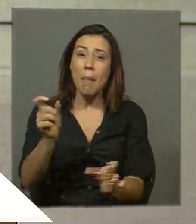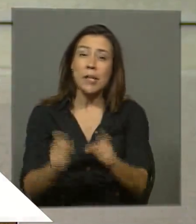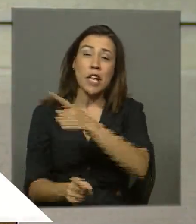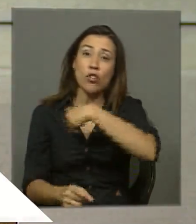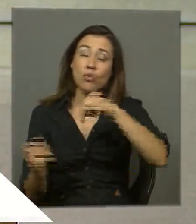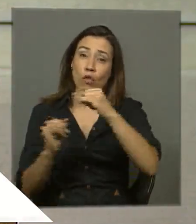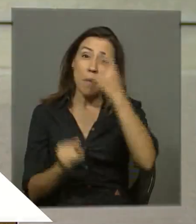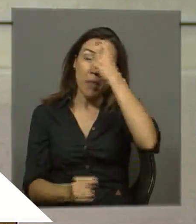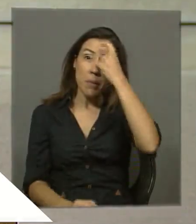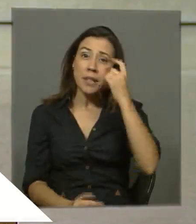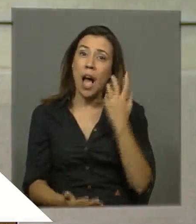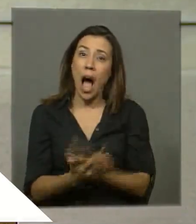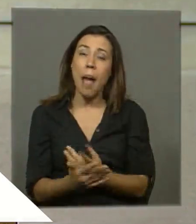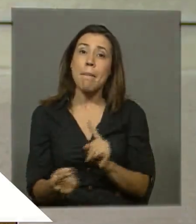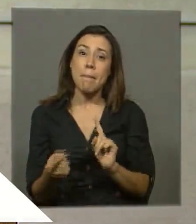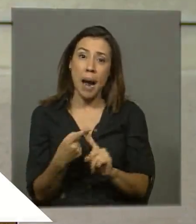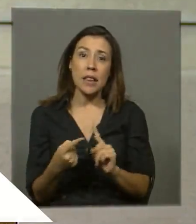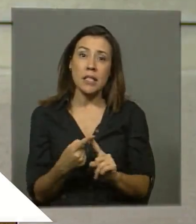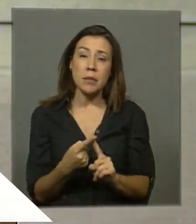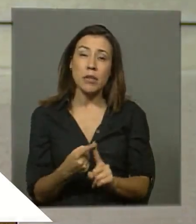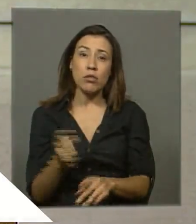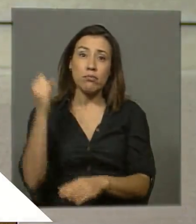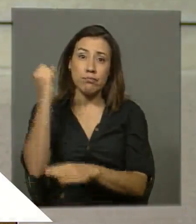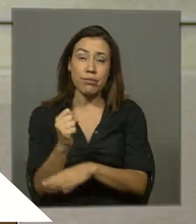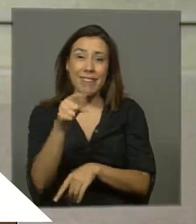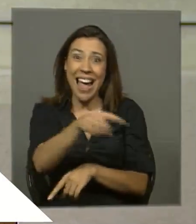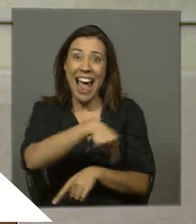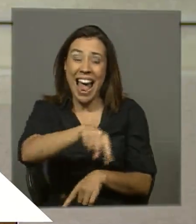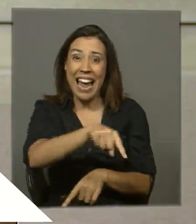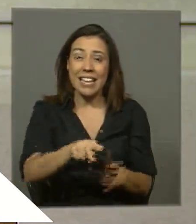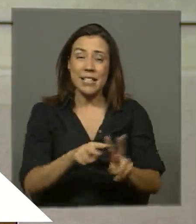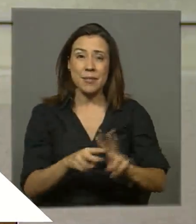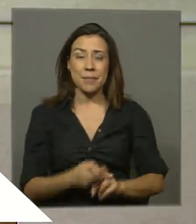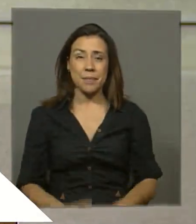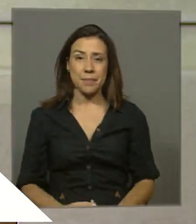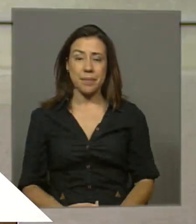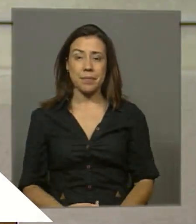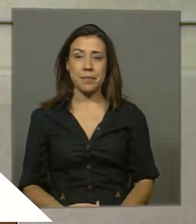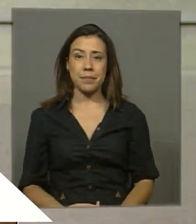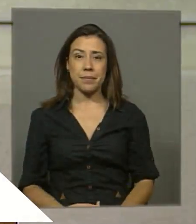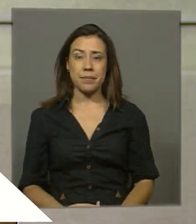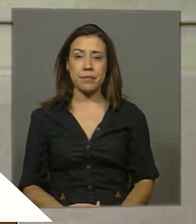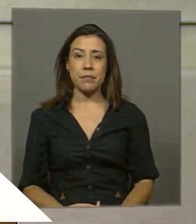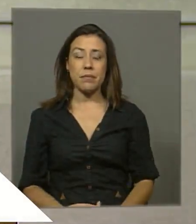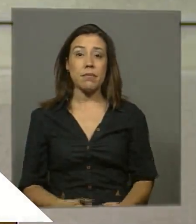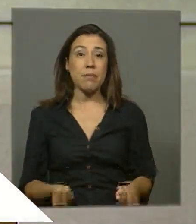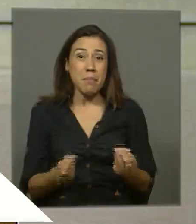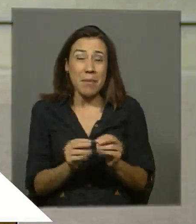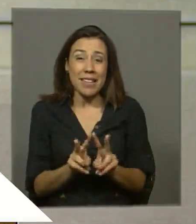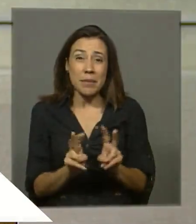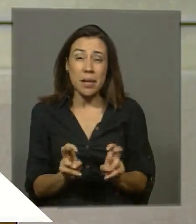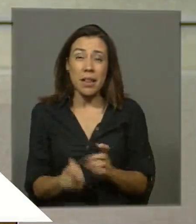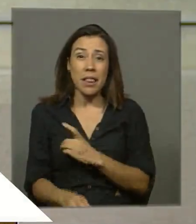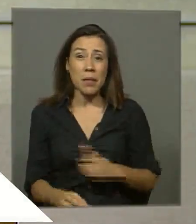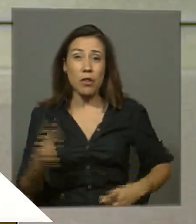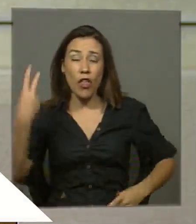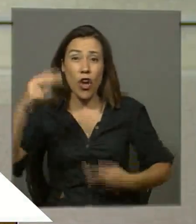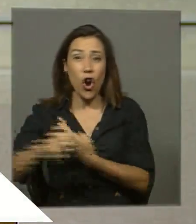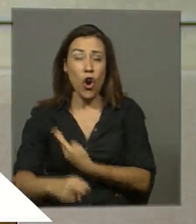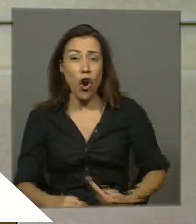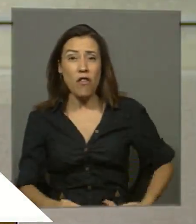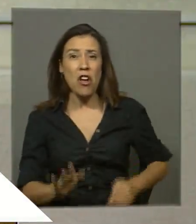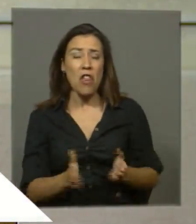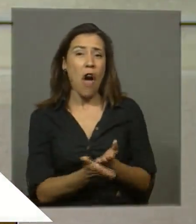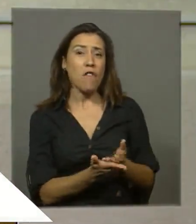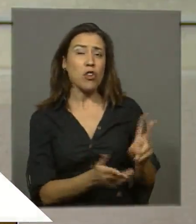convicción tienen participación criminal en los hechos ahora no contentos con la anterior parlamentarios de gobierno dejan de